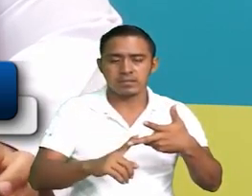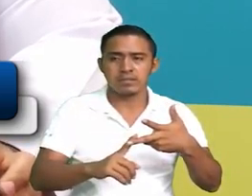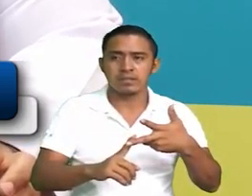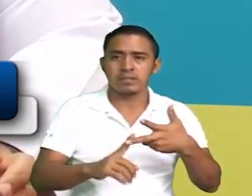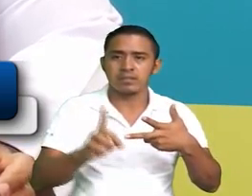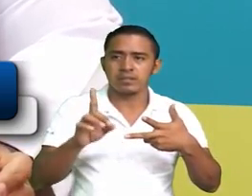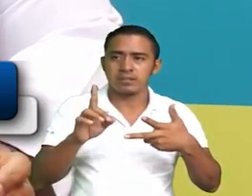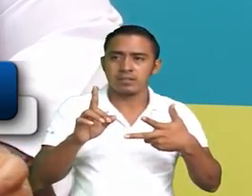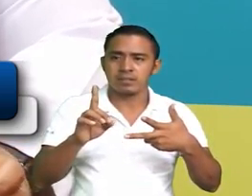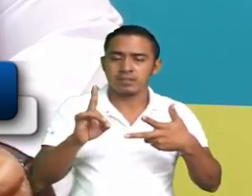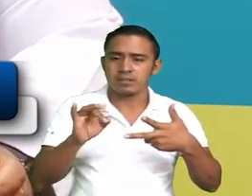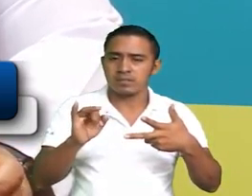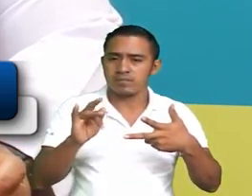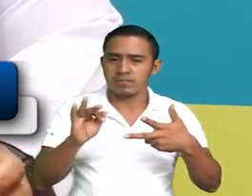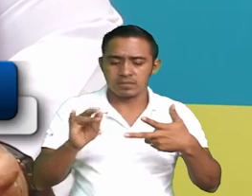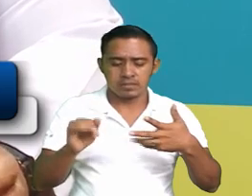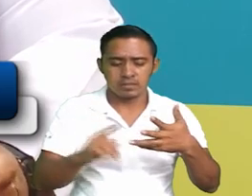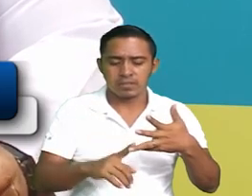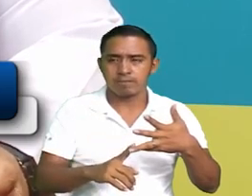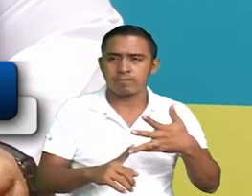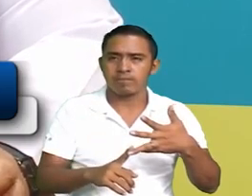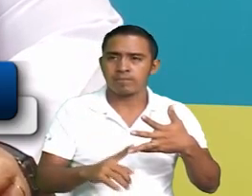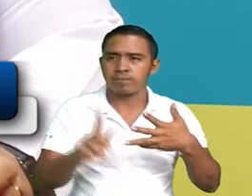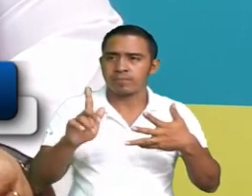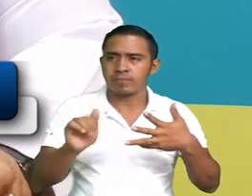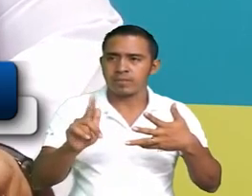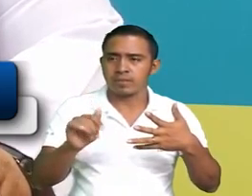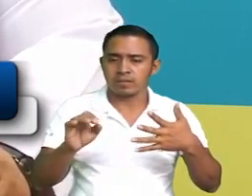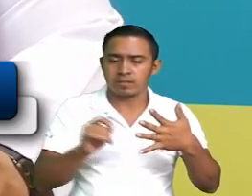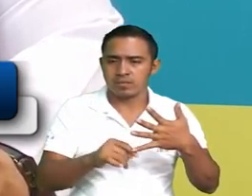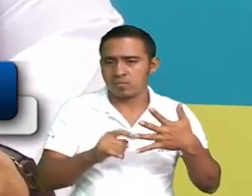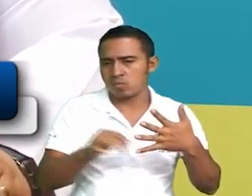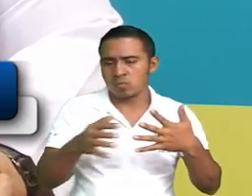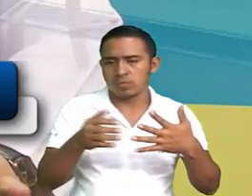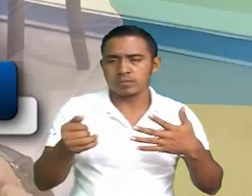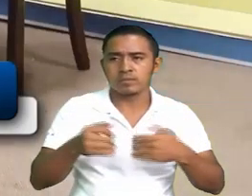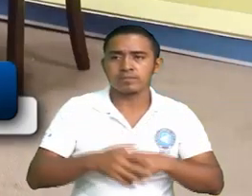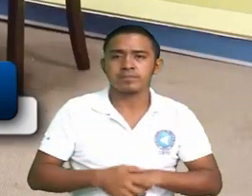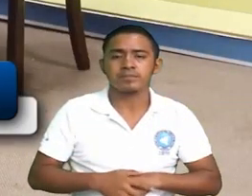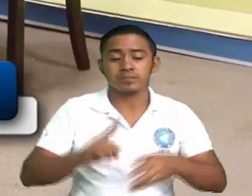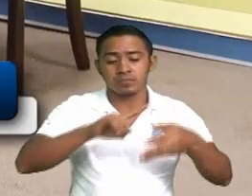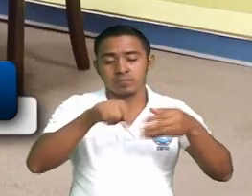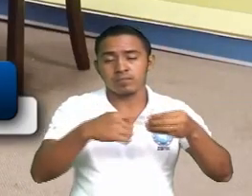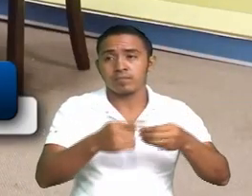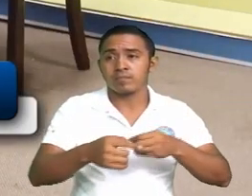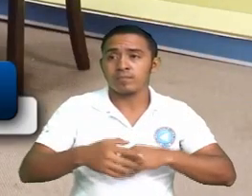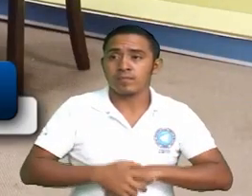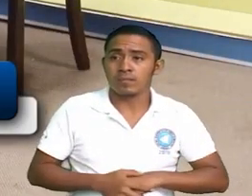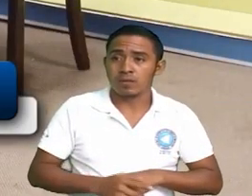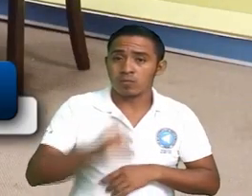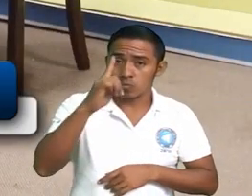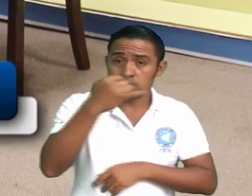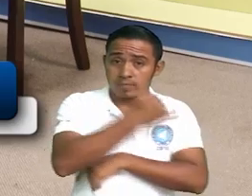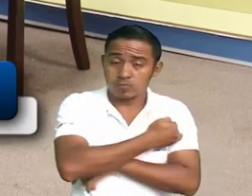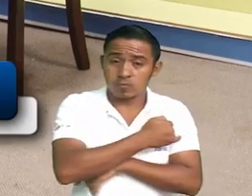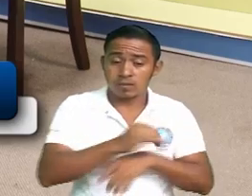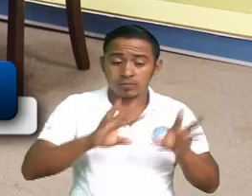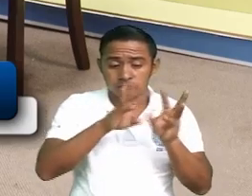toferina, y la otra es el tétano. Son 5. Solo en una vacuna